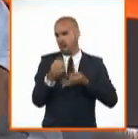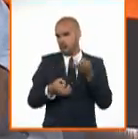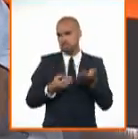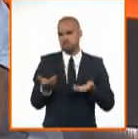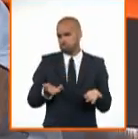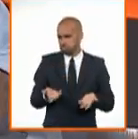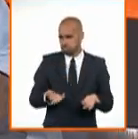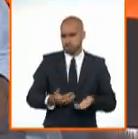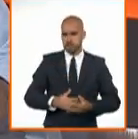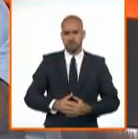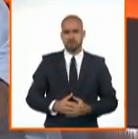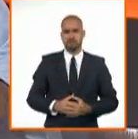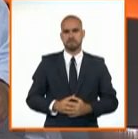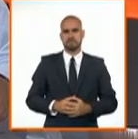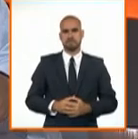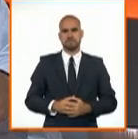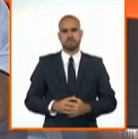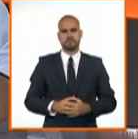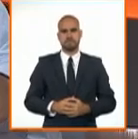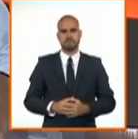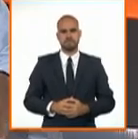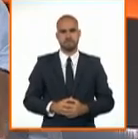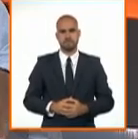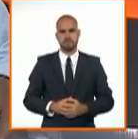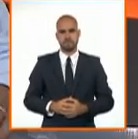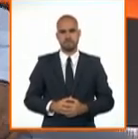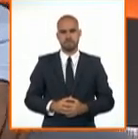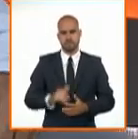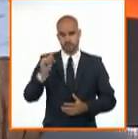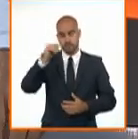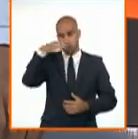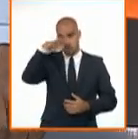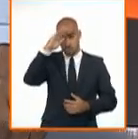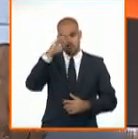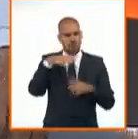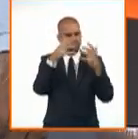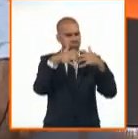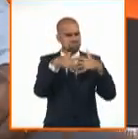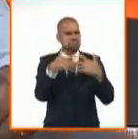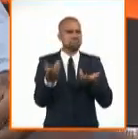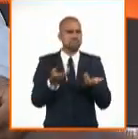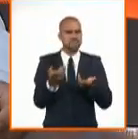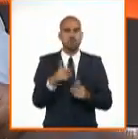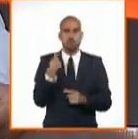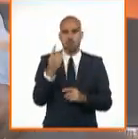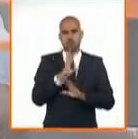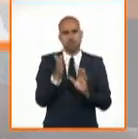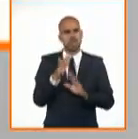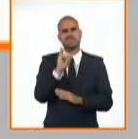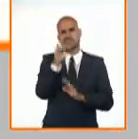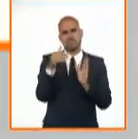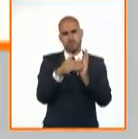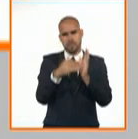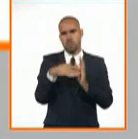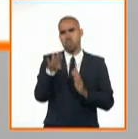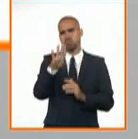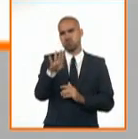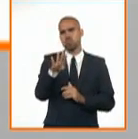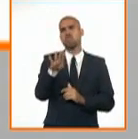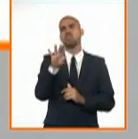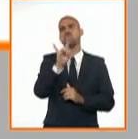de que consta la generación eléctrica de cuba nosotros tenemos instalado 6 mil 499 m agua